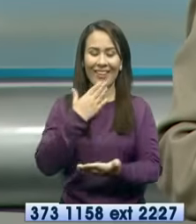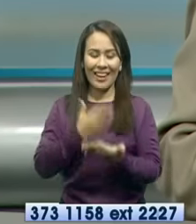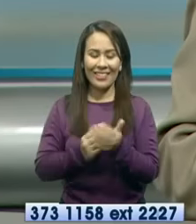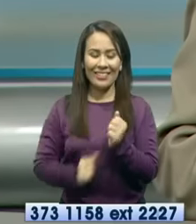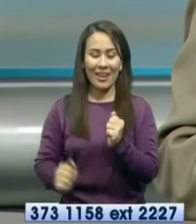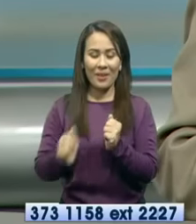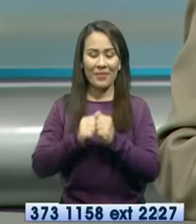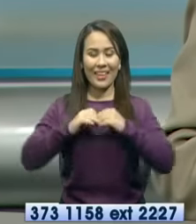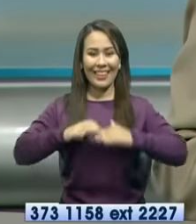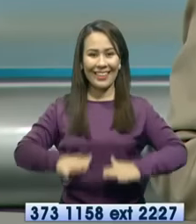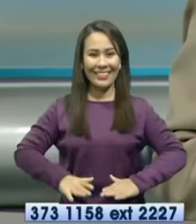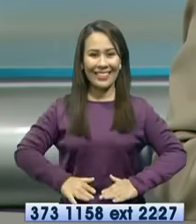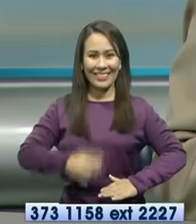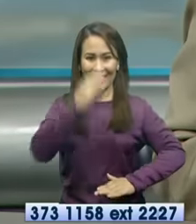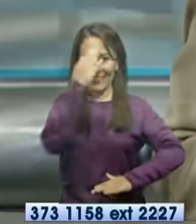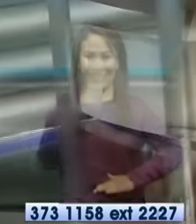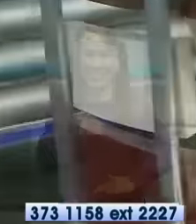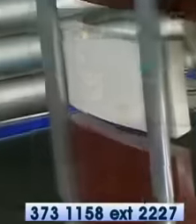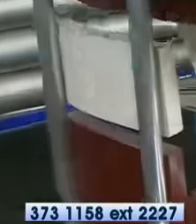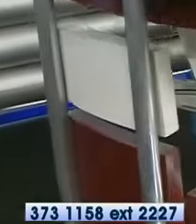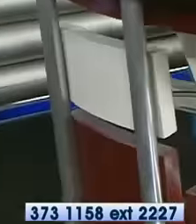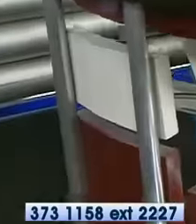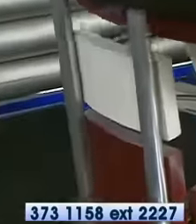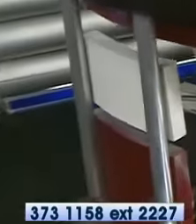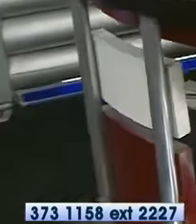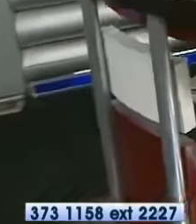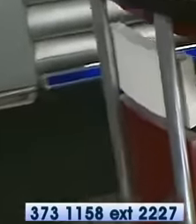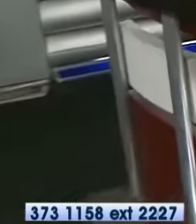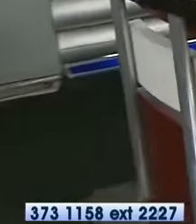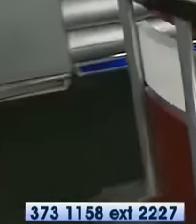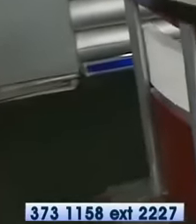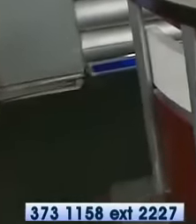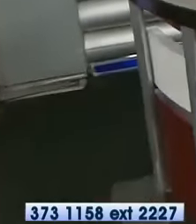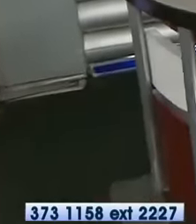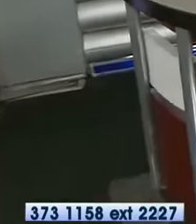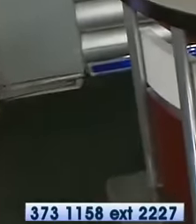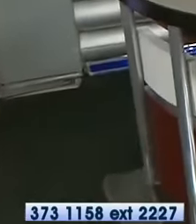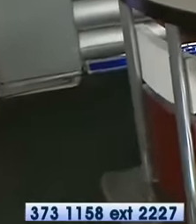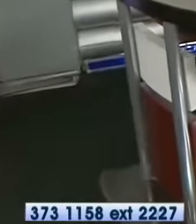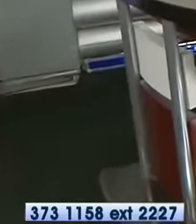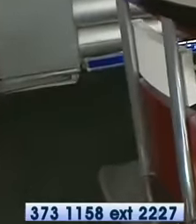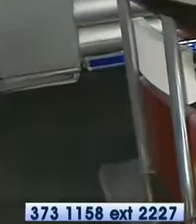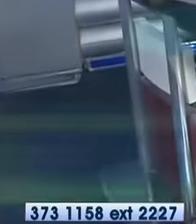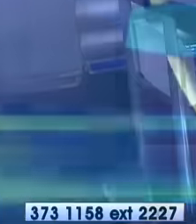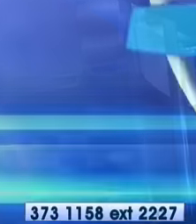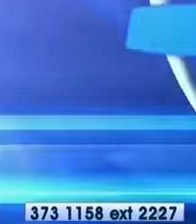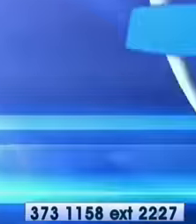compañía y descansen. Buenos días. La noticia siempre en la comunidad.